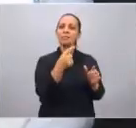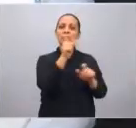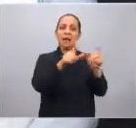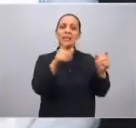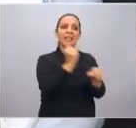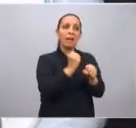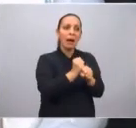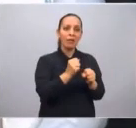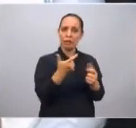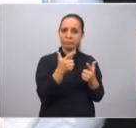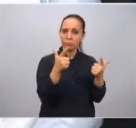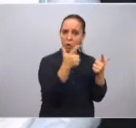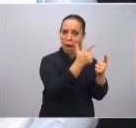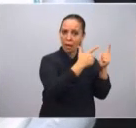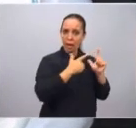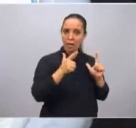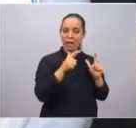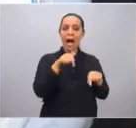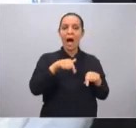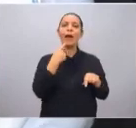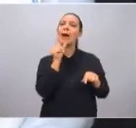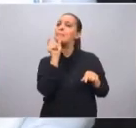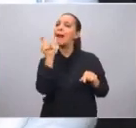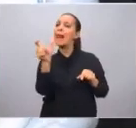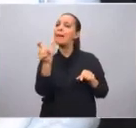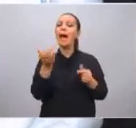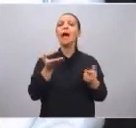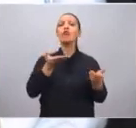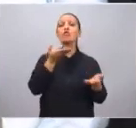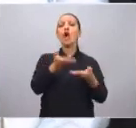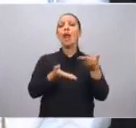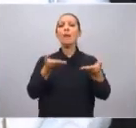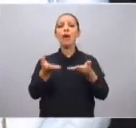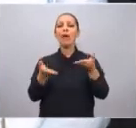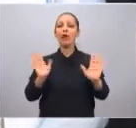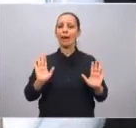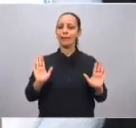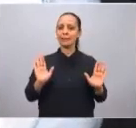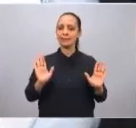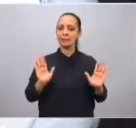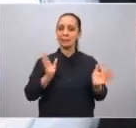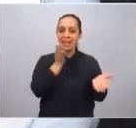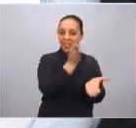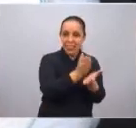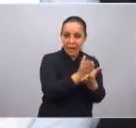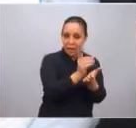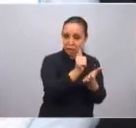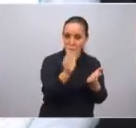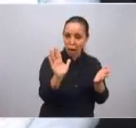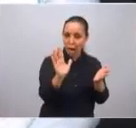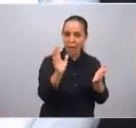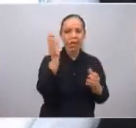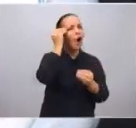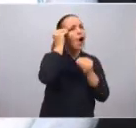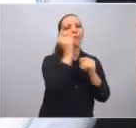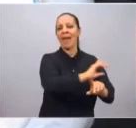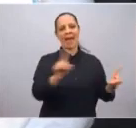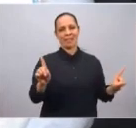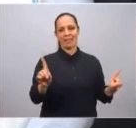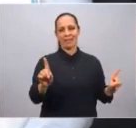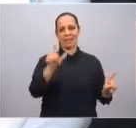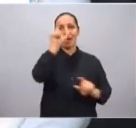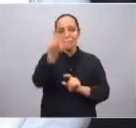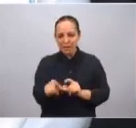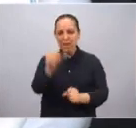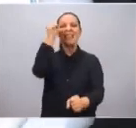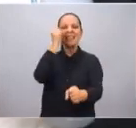trabajadores, que ahora va a haber colaboradores sin derechos. Que se olviden, un trabajador es